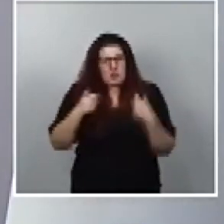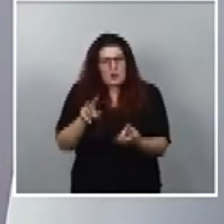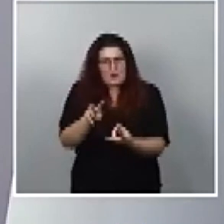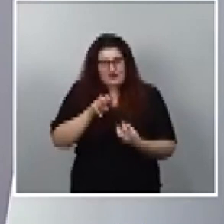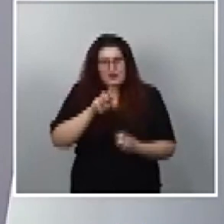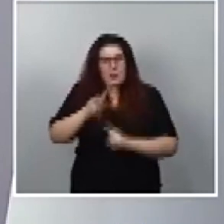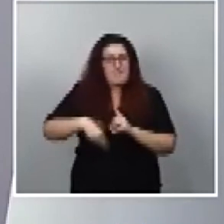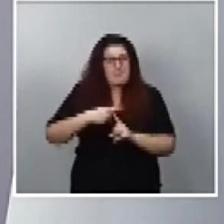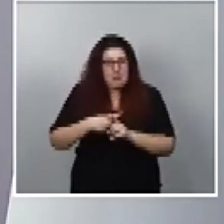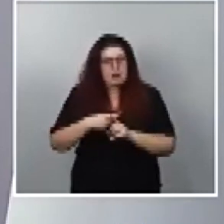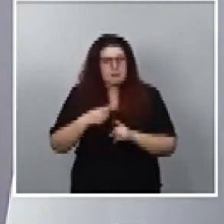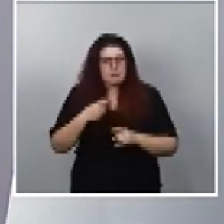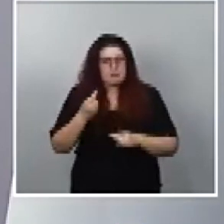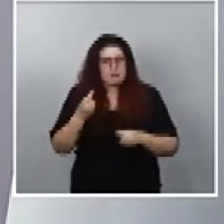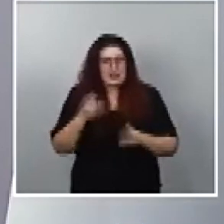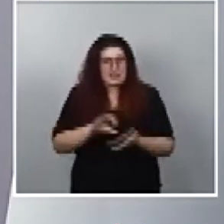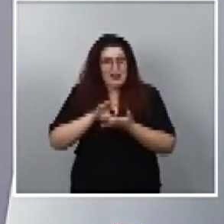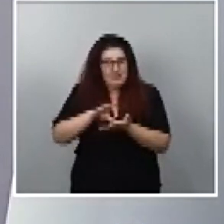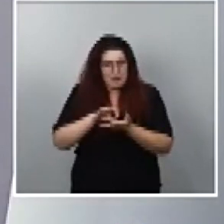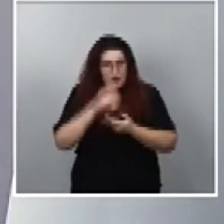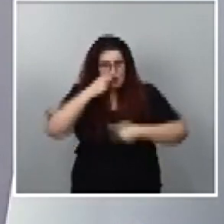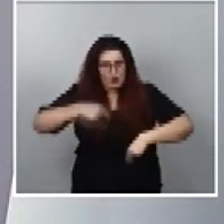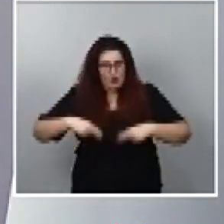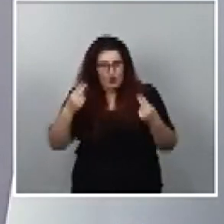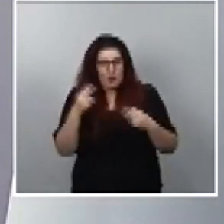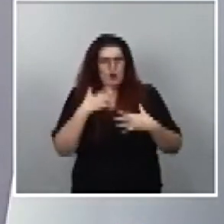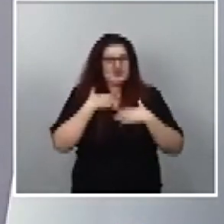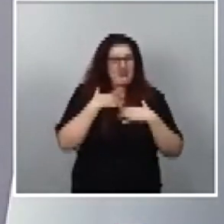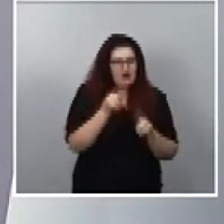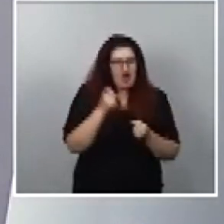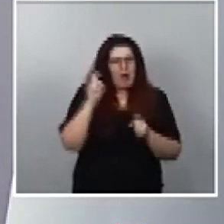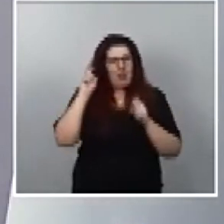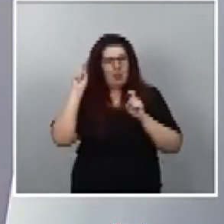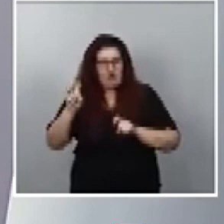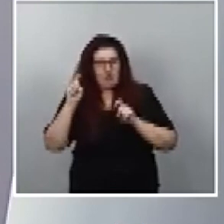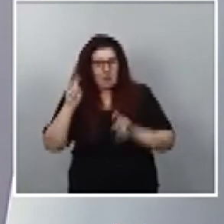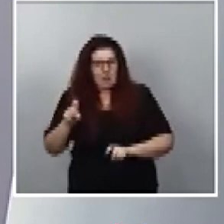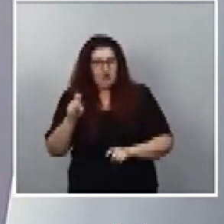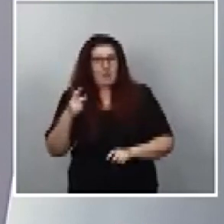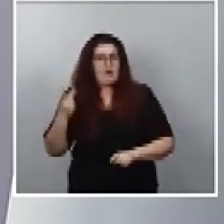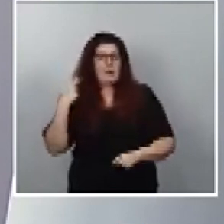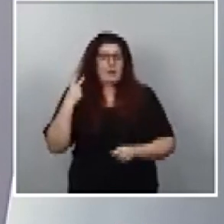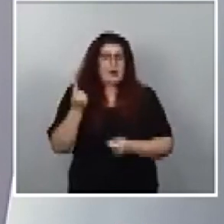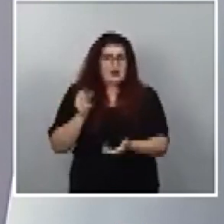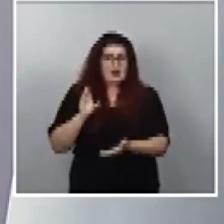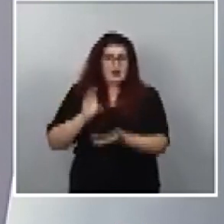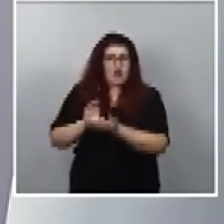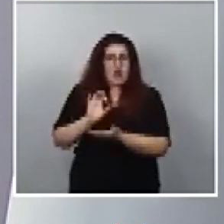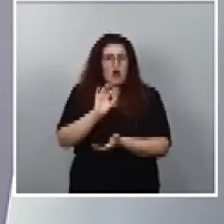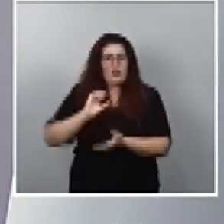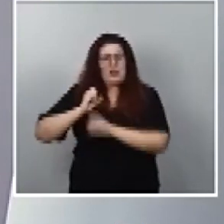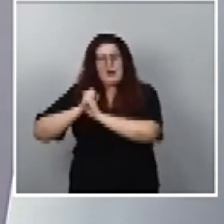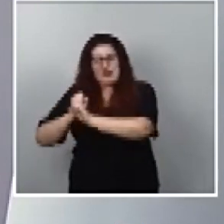refuerzo de los servicios públicos es decir con la sanidad con la educación con las pensiones o con la